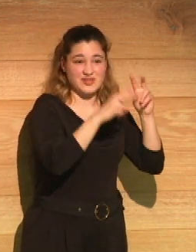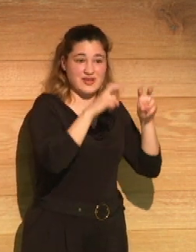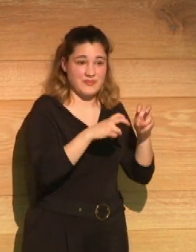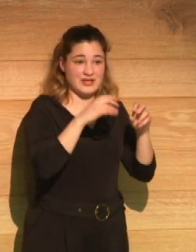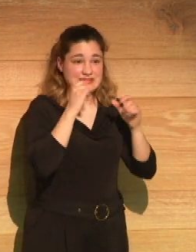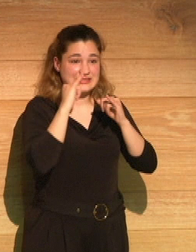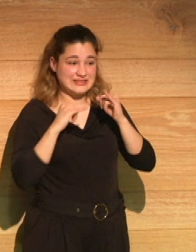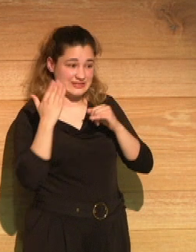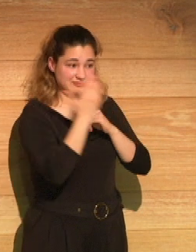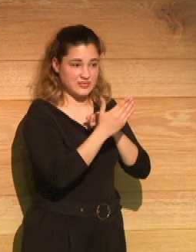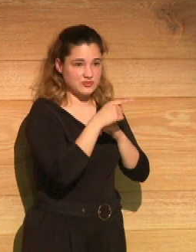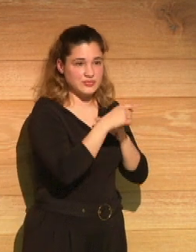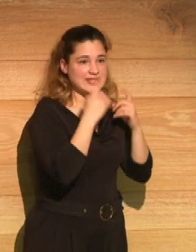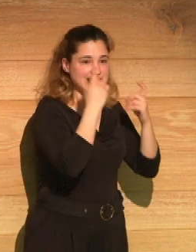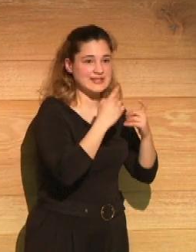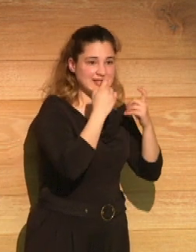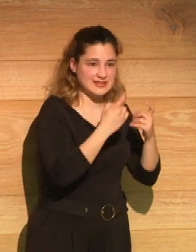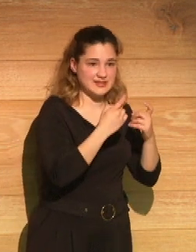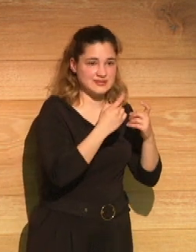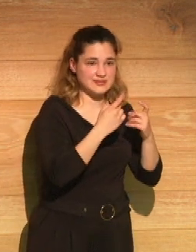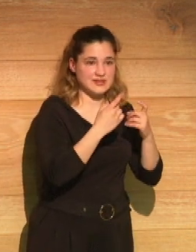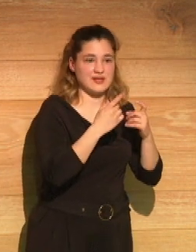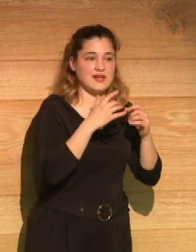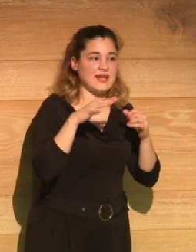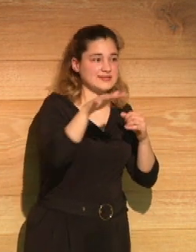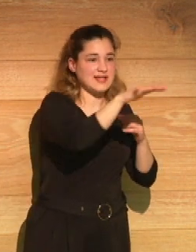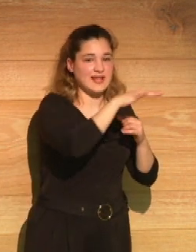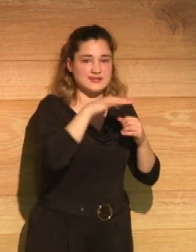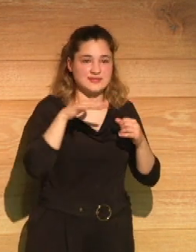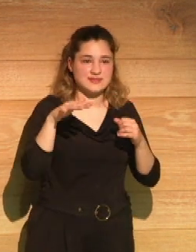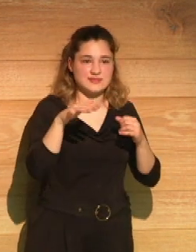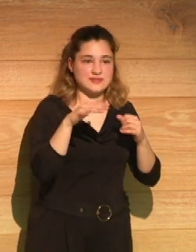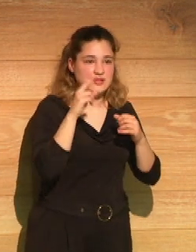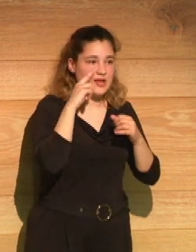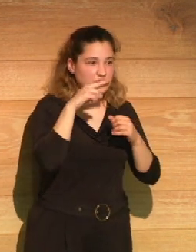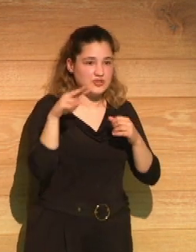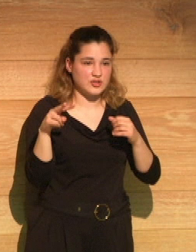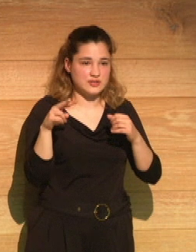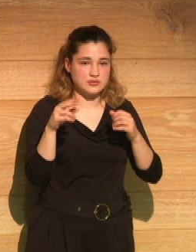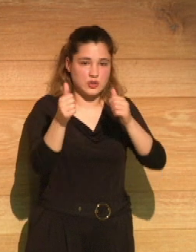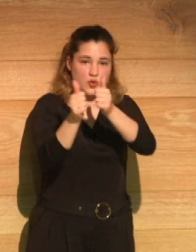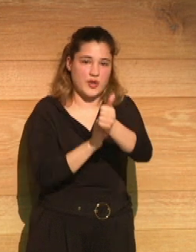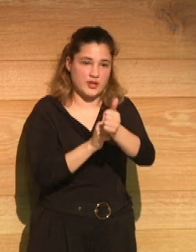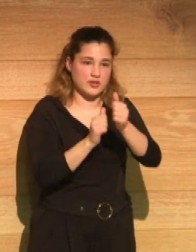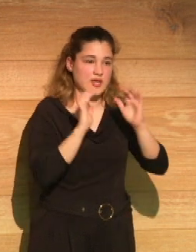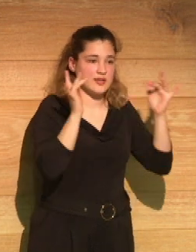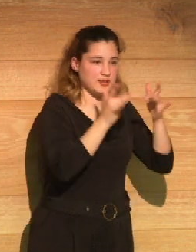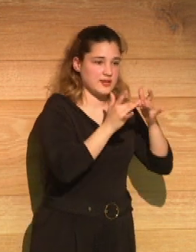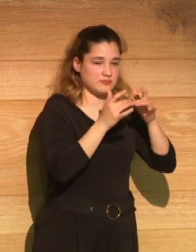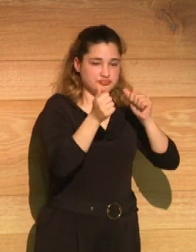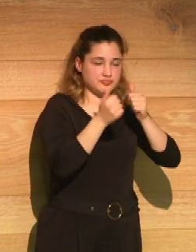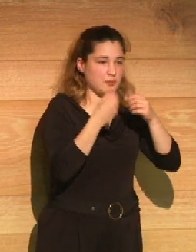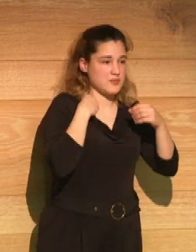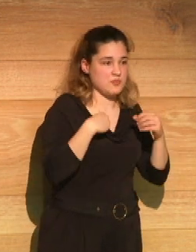crisis, simplemente tratan de replicar lo que está en las salas y colocarlo online. Entonces, allí es